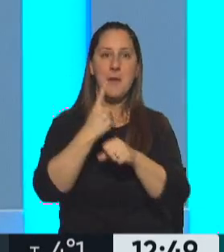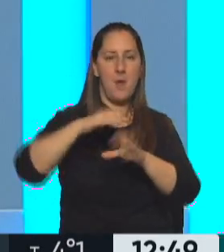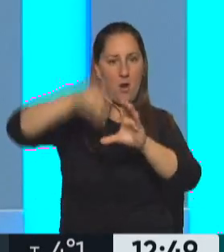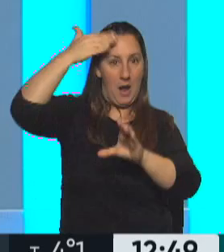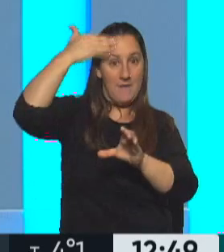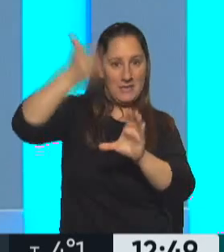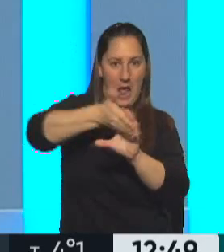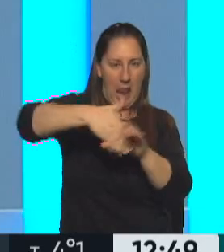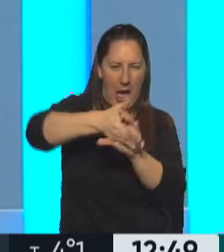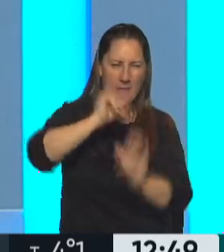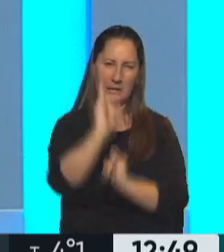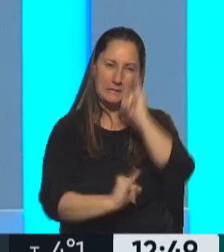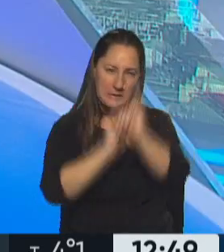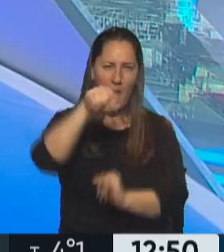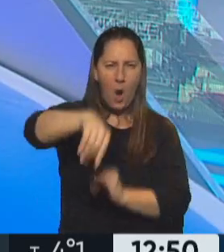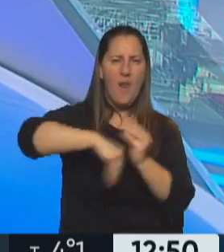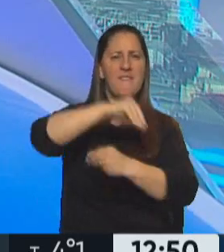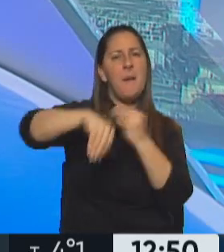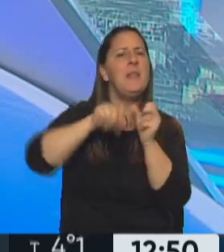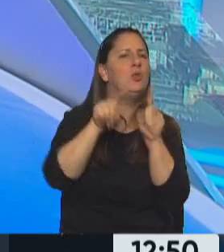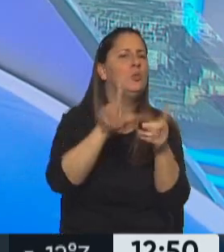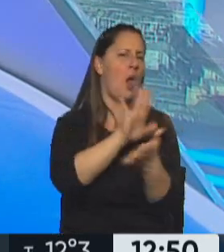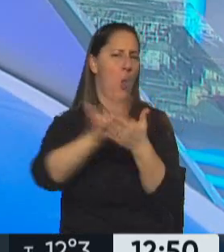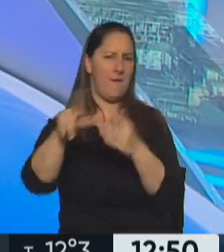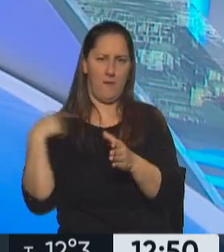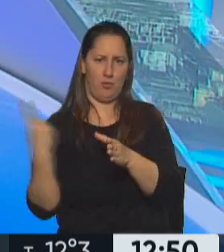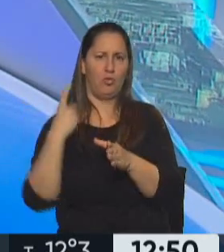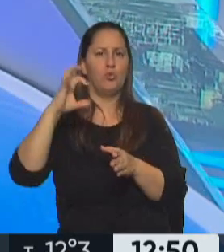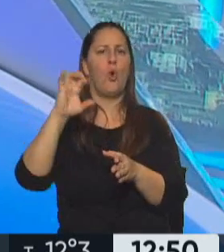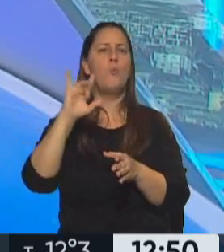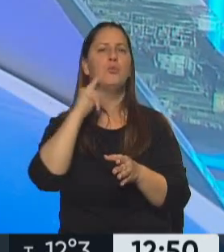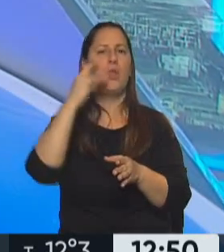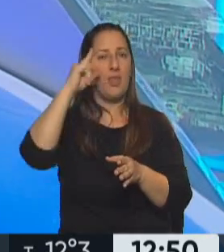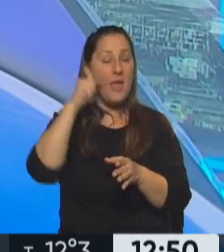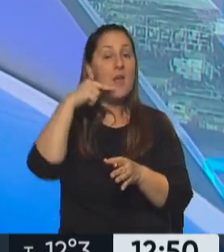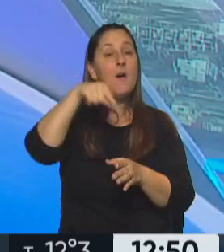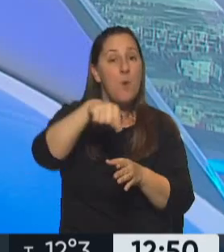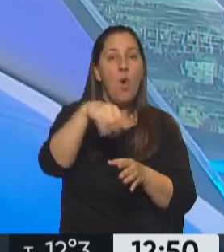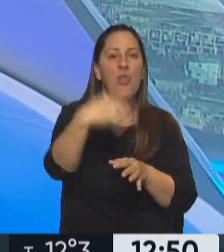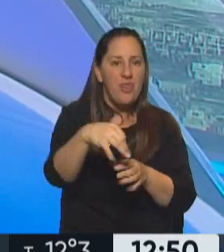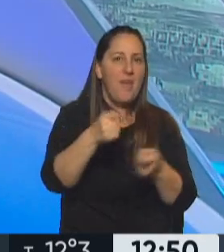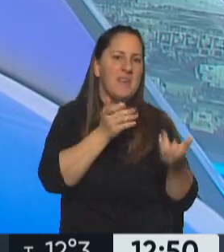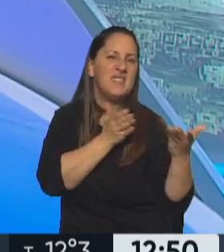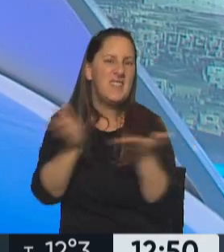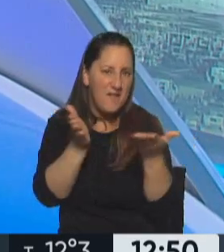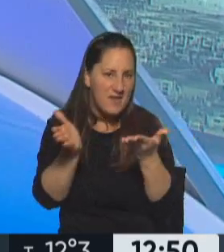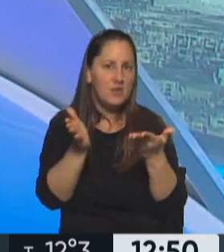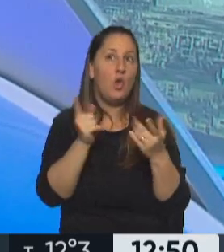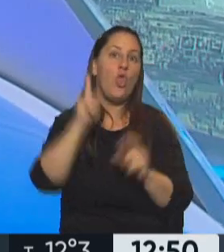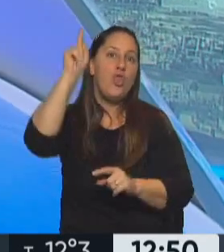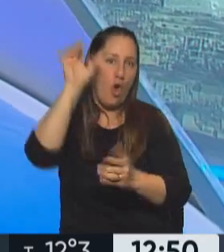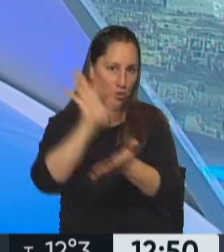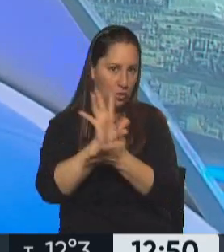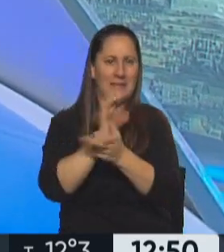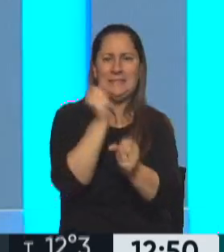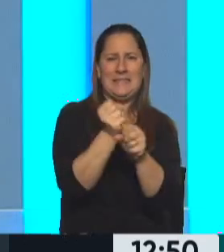no decían que ahora su familia era el opus Day que ellas estaban llamadas a a servir que estaban sirviendo a Dios que no